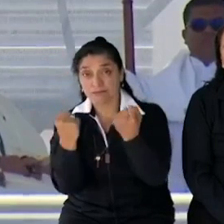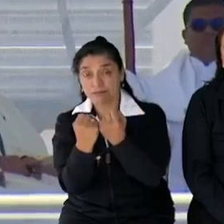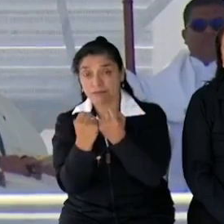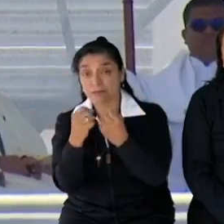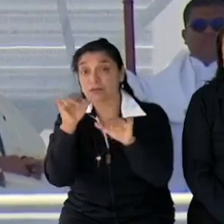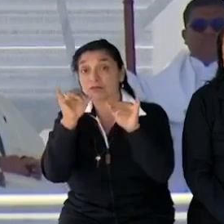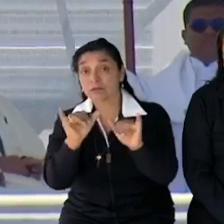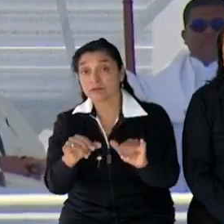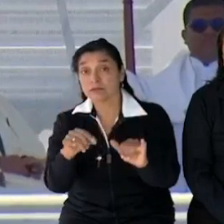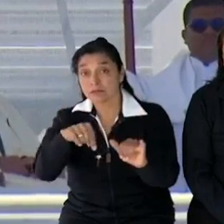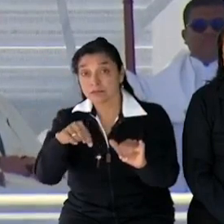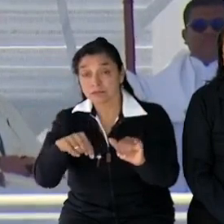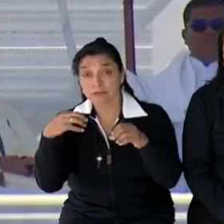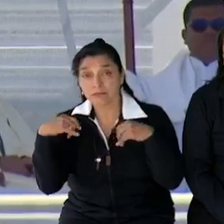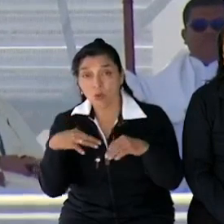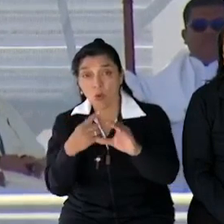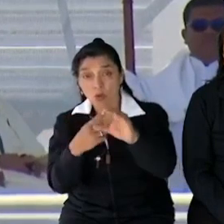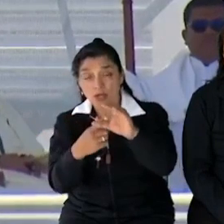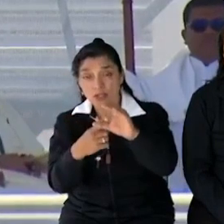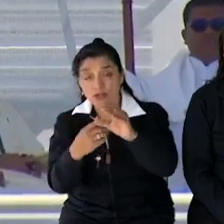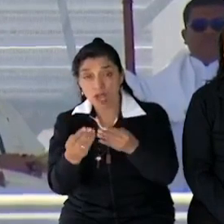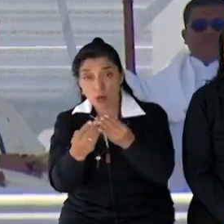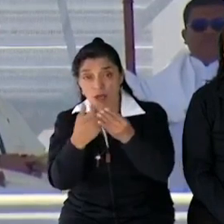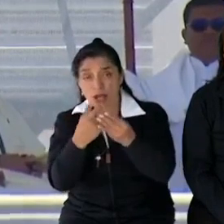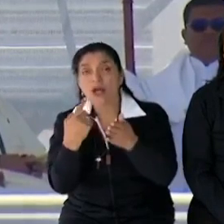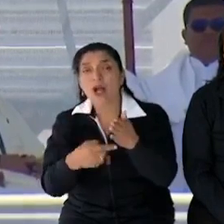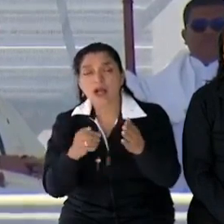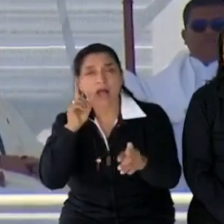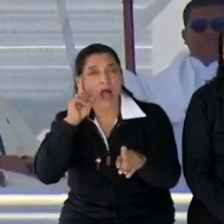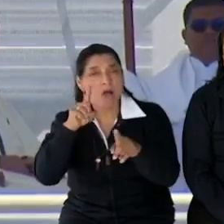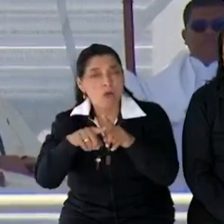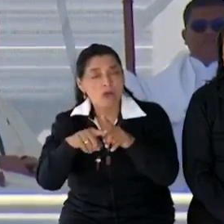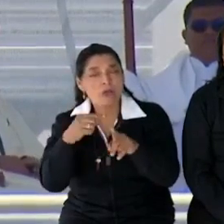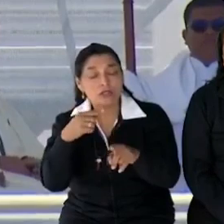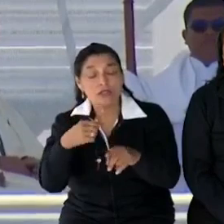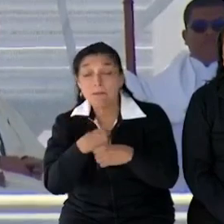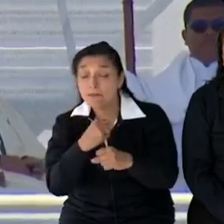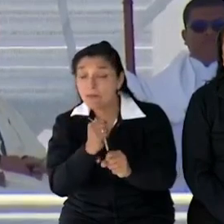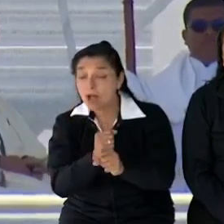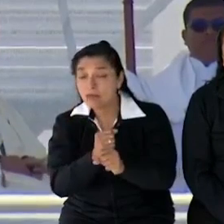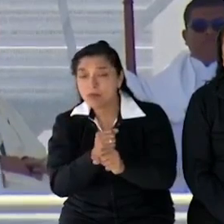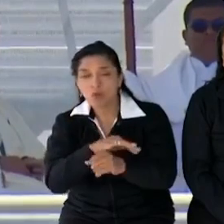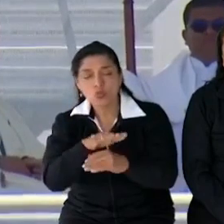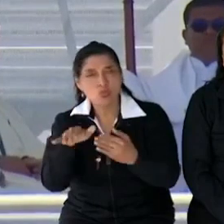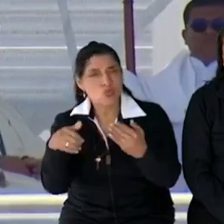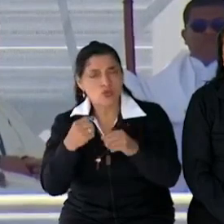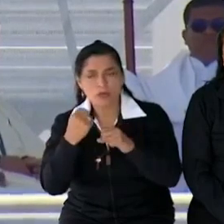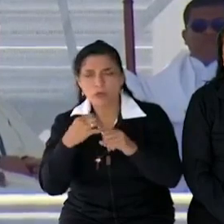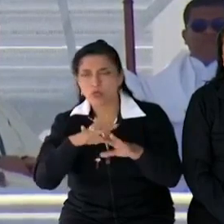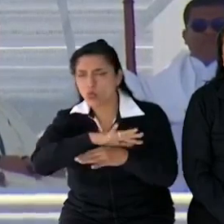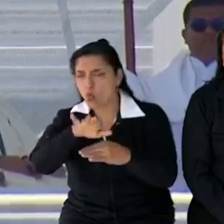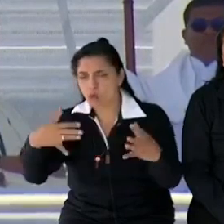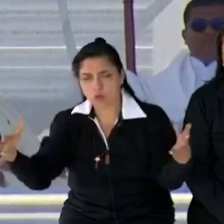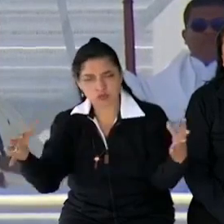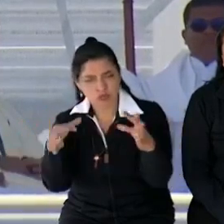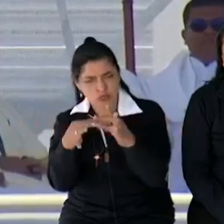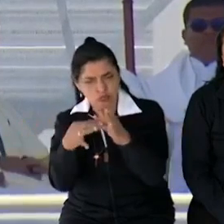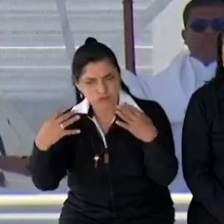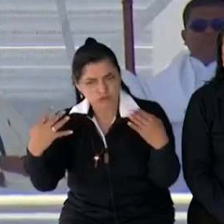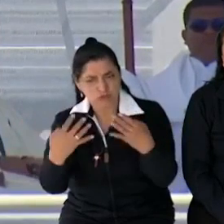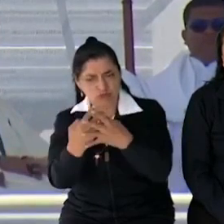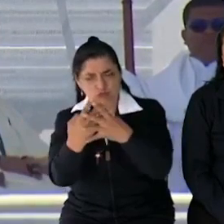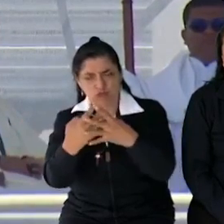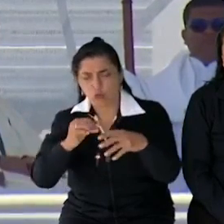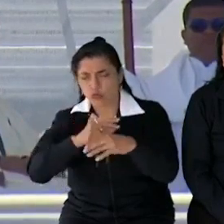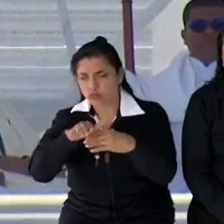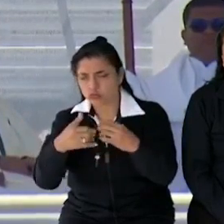queda de este Congreso Eucarístico. Vamos a hacer una red, a fortalecer la red